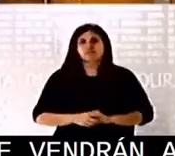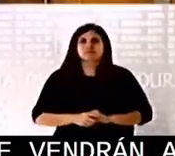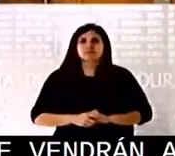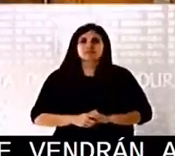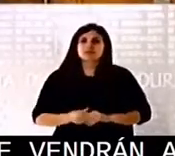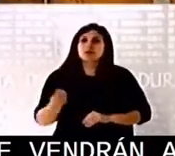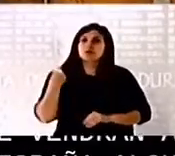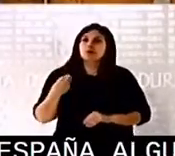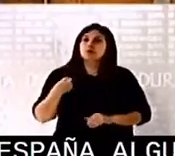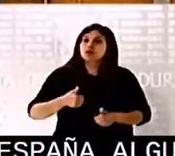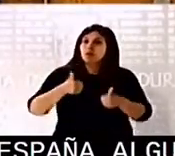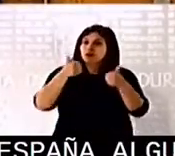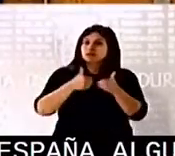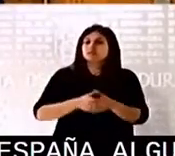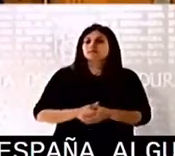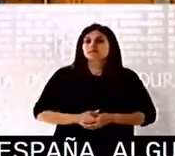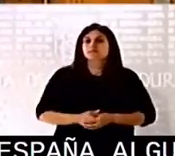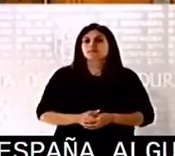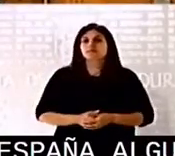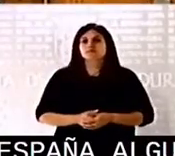¿Alguna cuestión más?